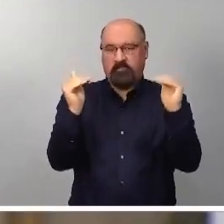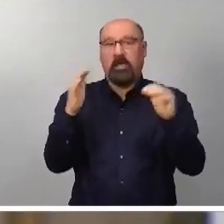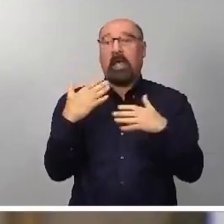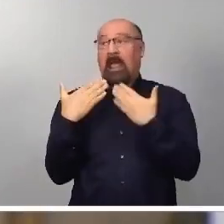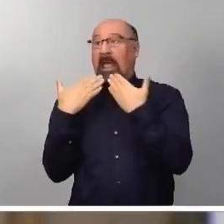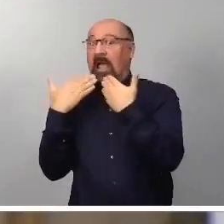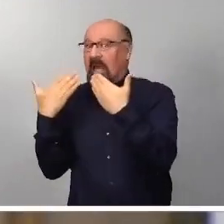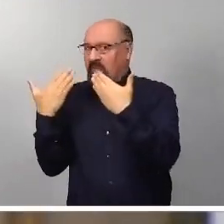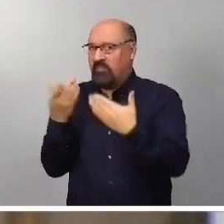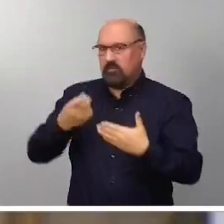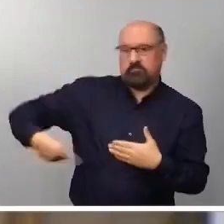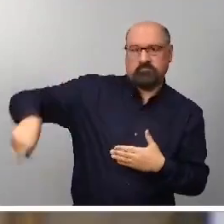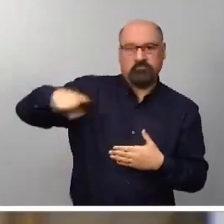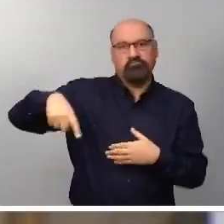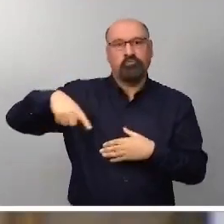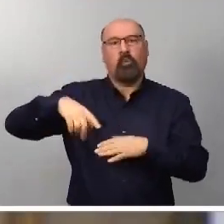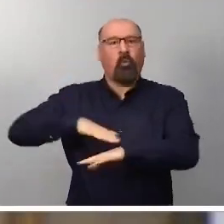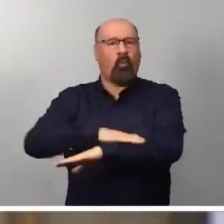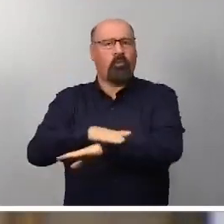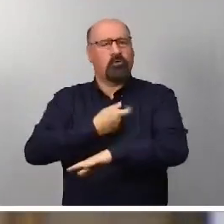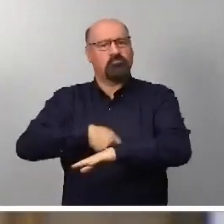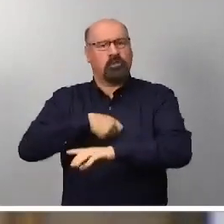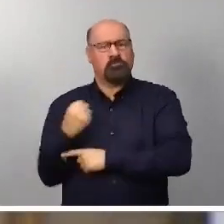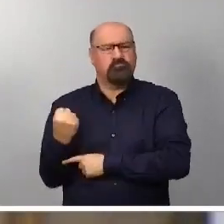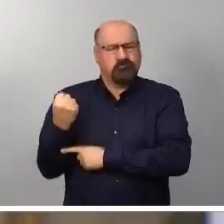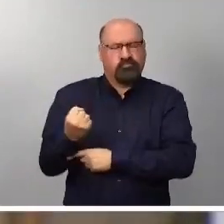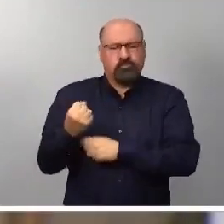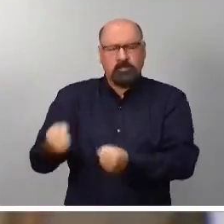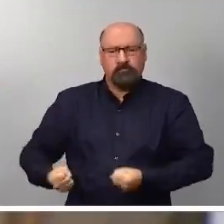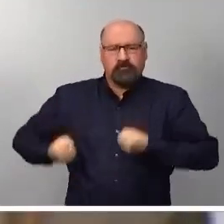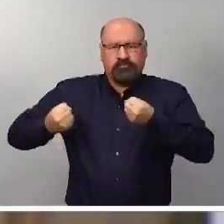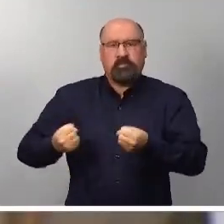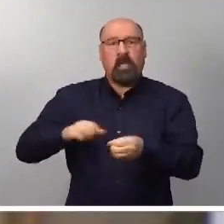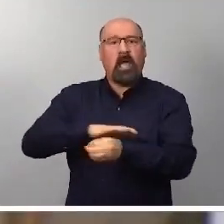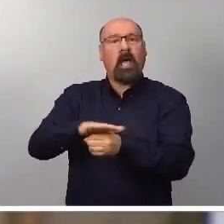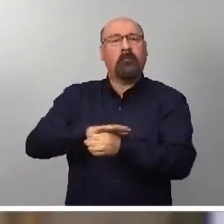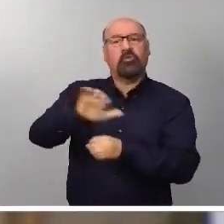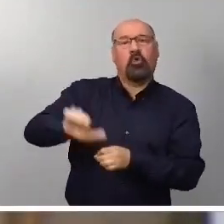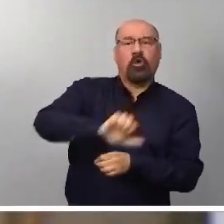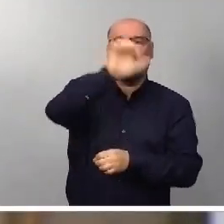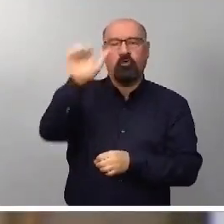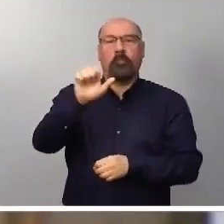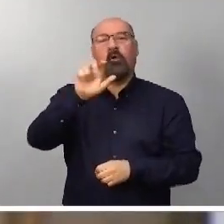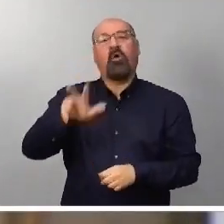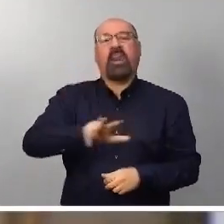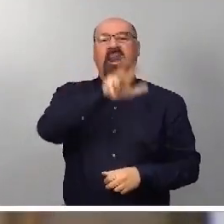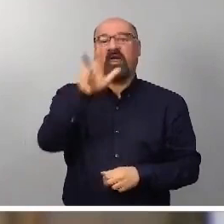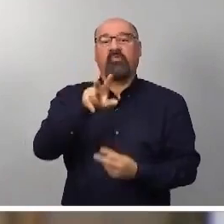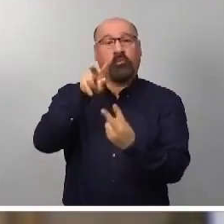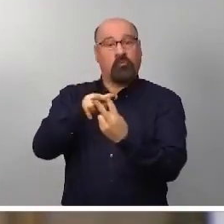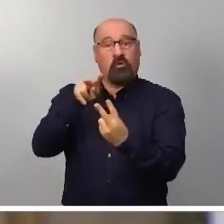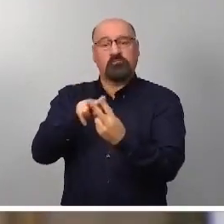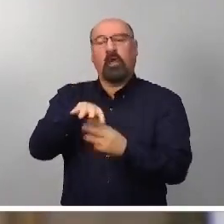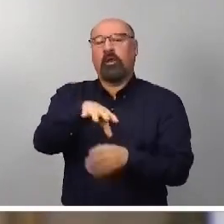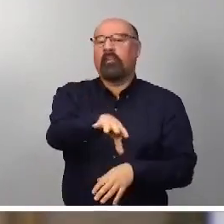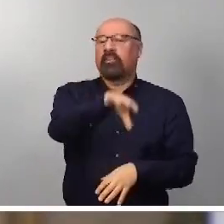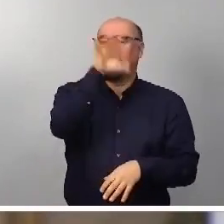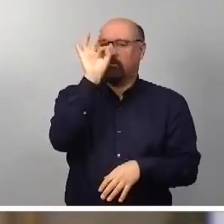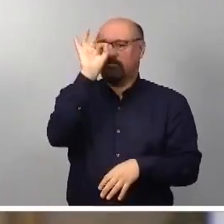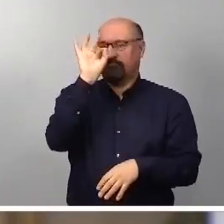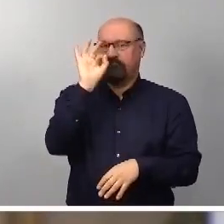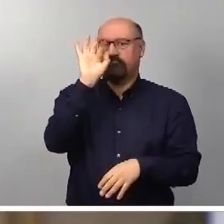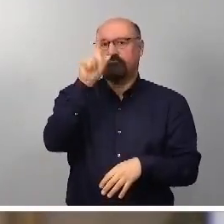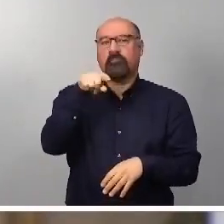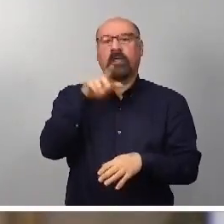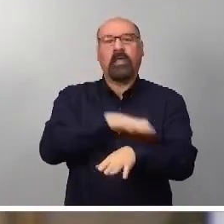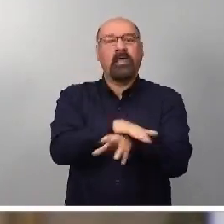decidido por parte del gobierno de España tanto a nivel europeo como a nivel Estatal hemos decidido retirar las bajadas